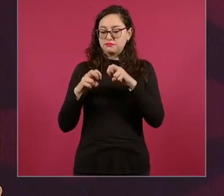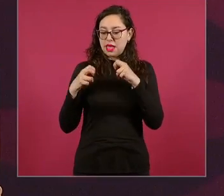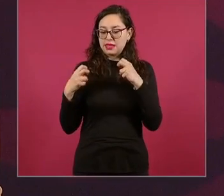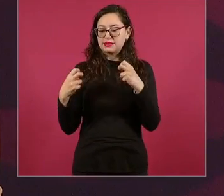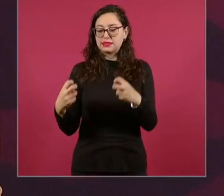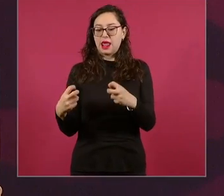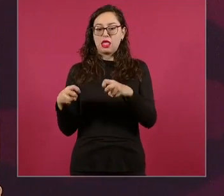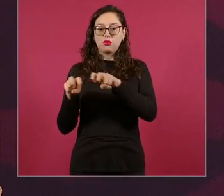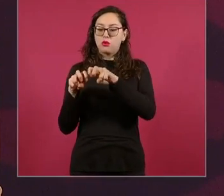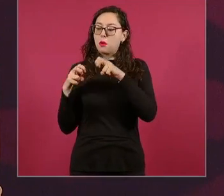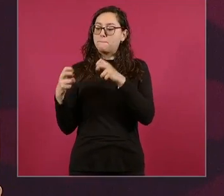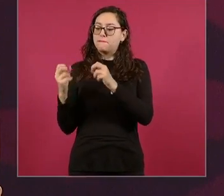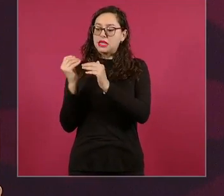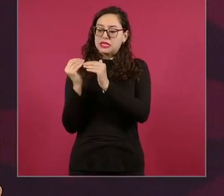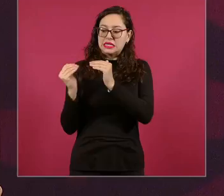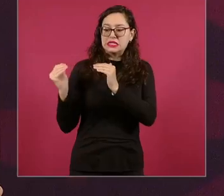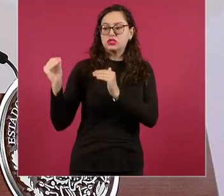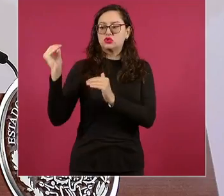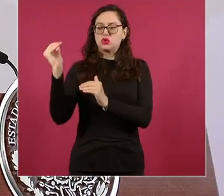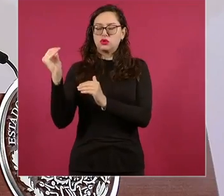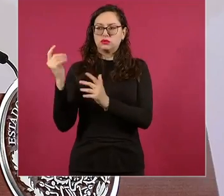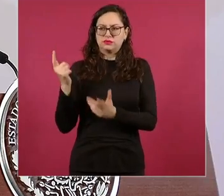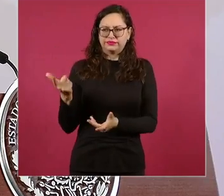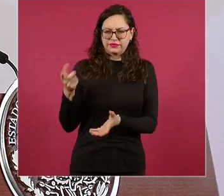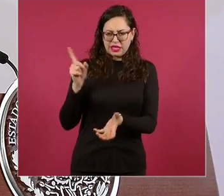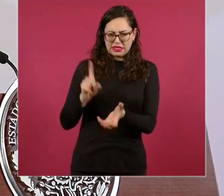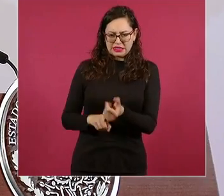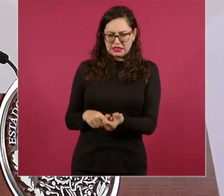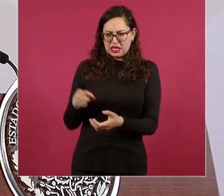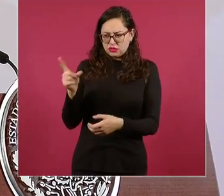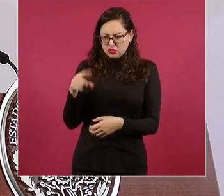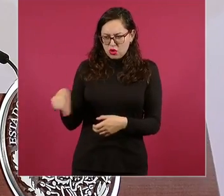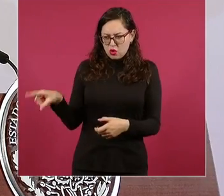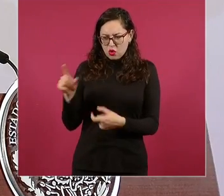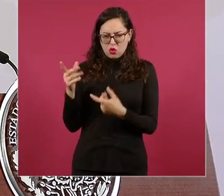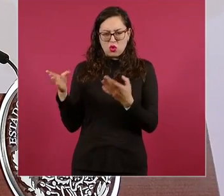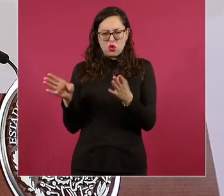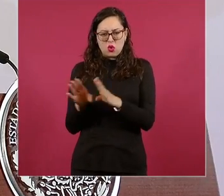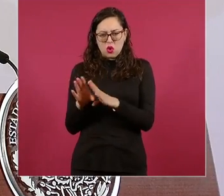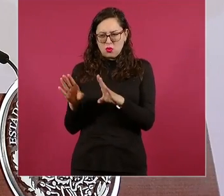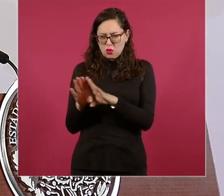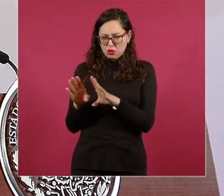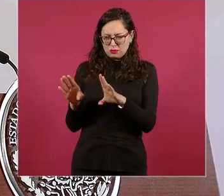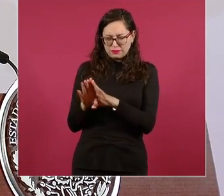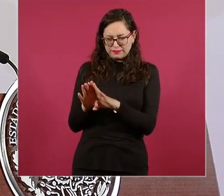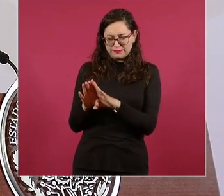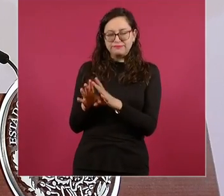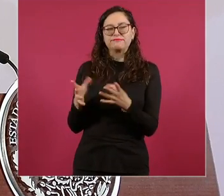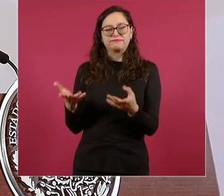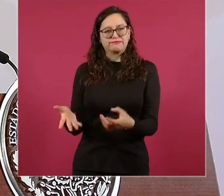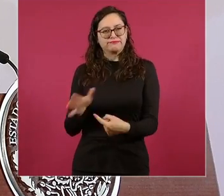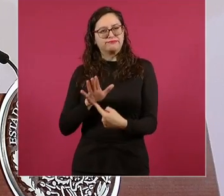muy oportuno, porque